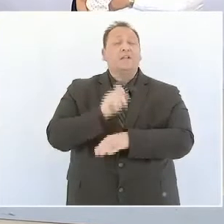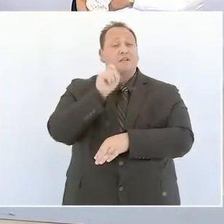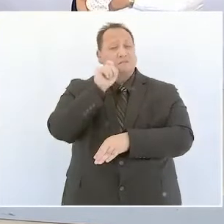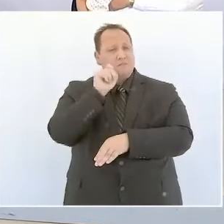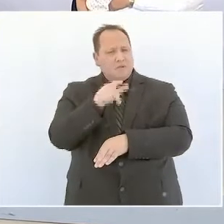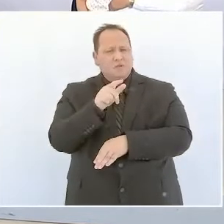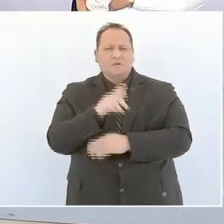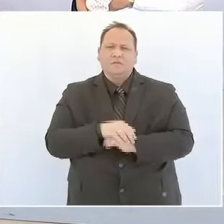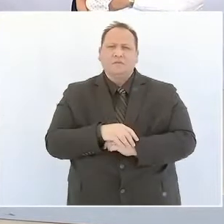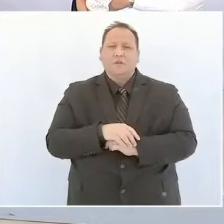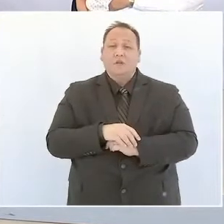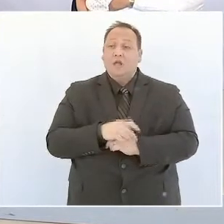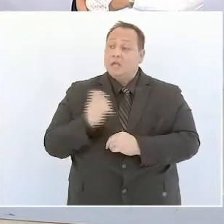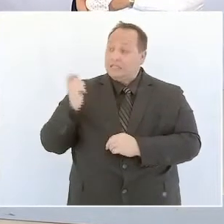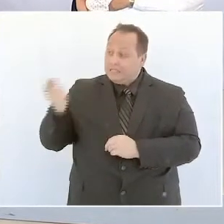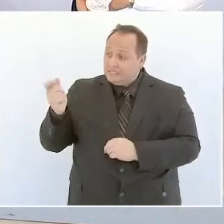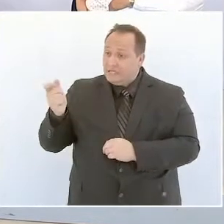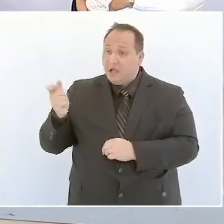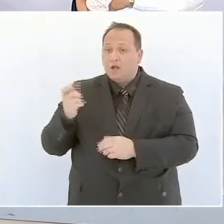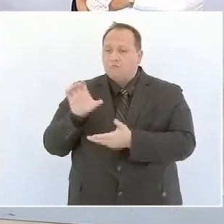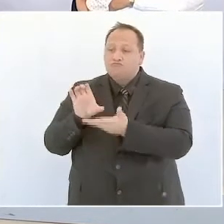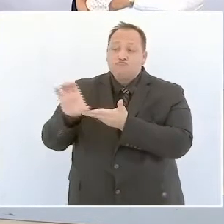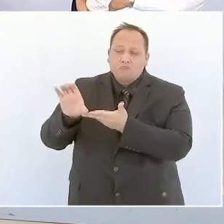ir incrementando el monto.